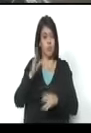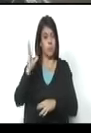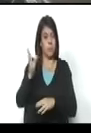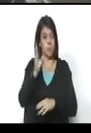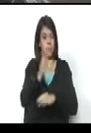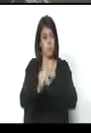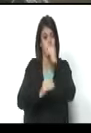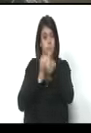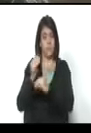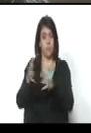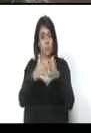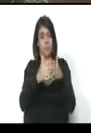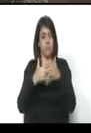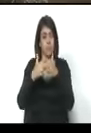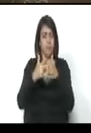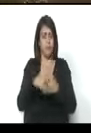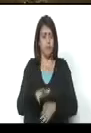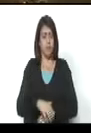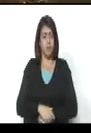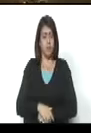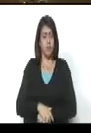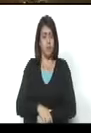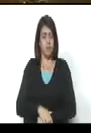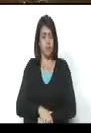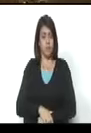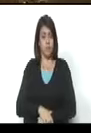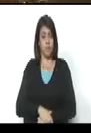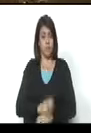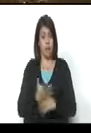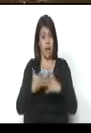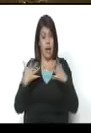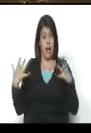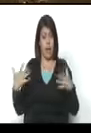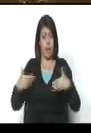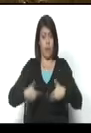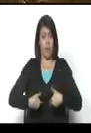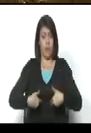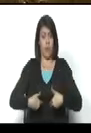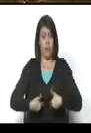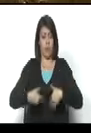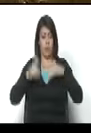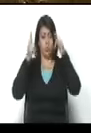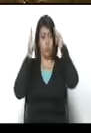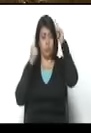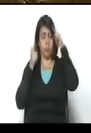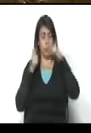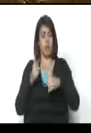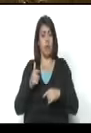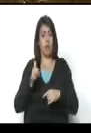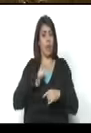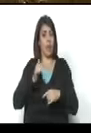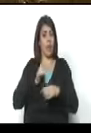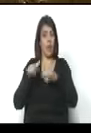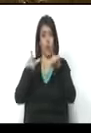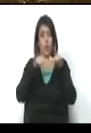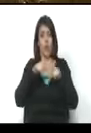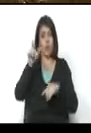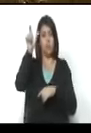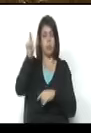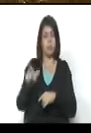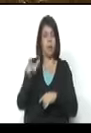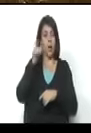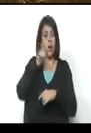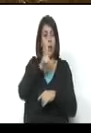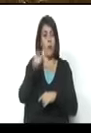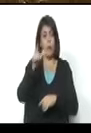crueldad del imperialismo. Vienen grandes batallas, Chávez, donde quiera que estés, en el